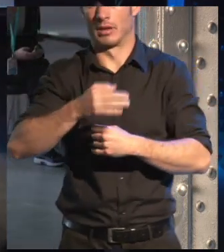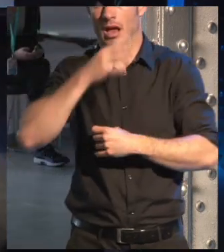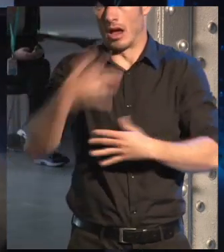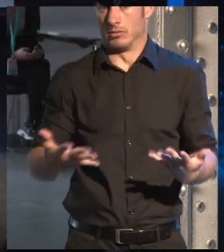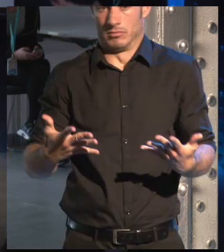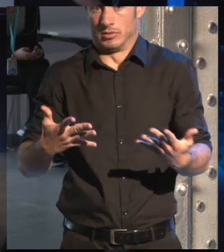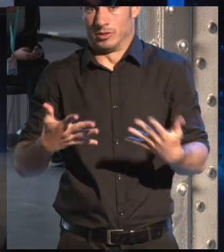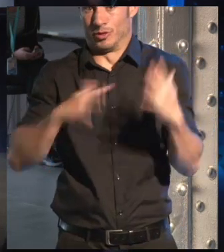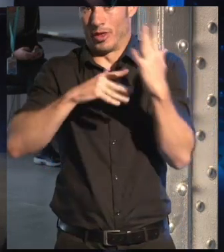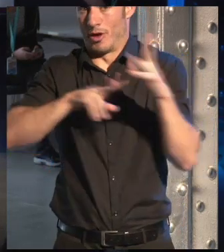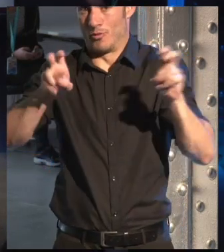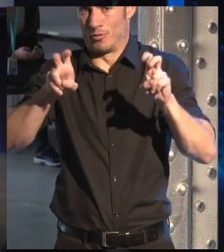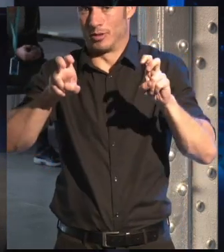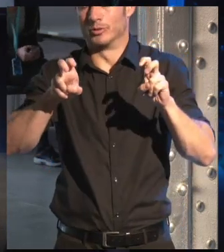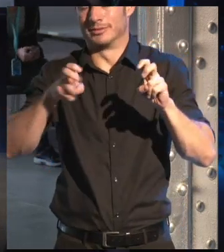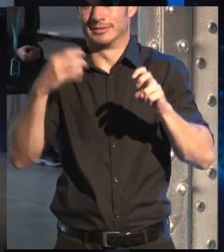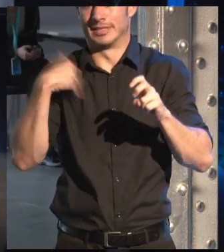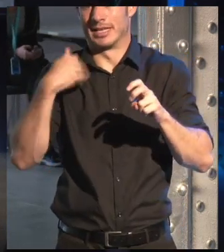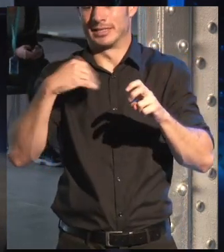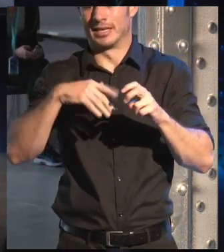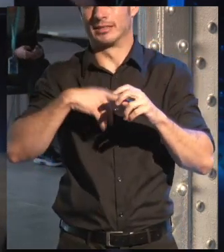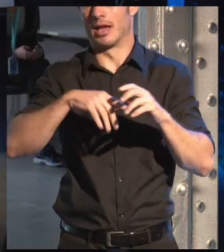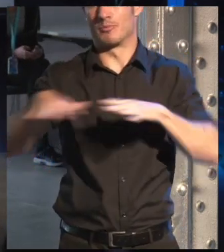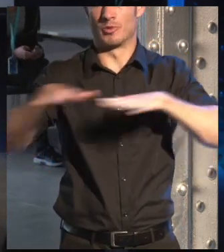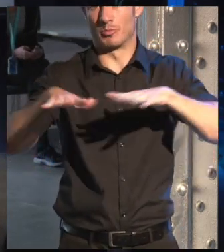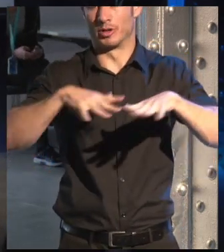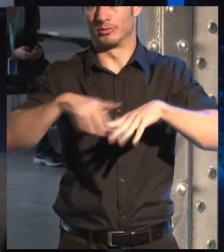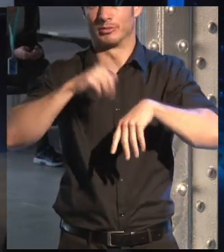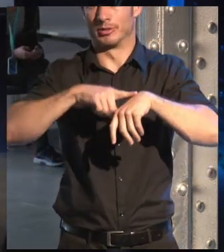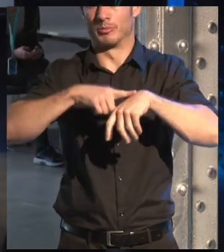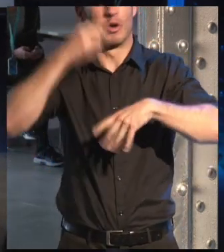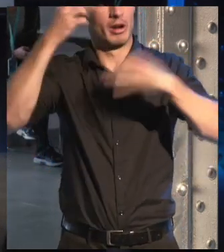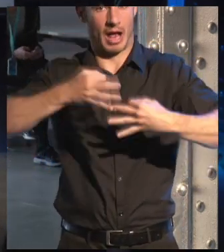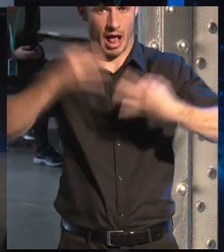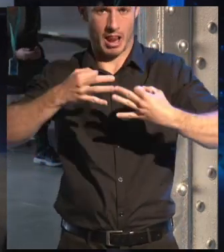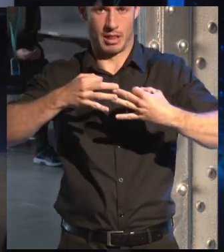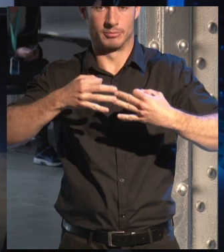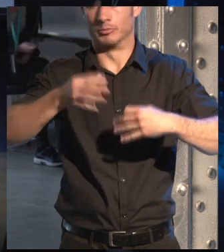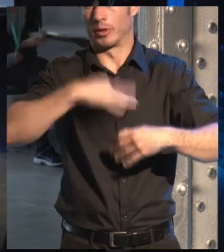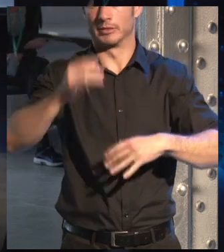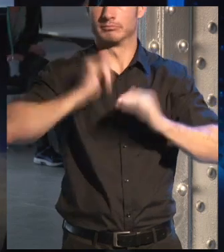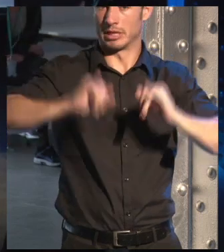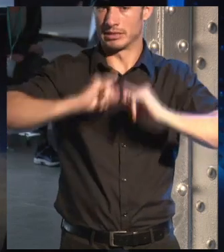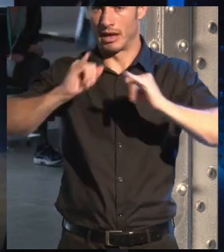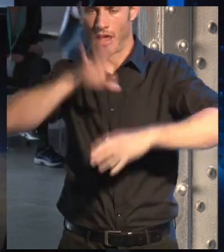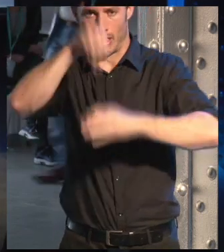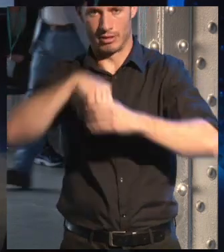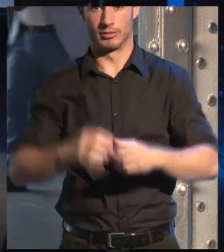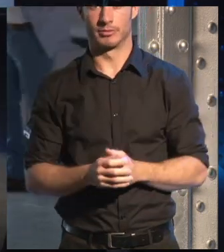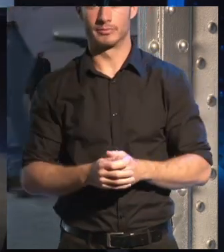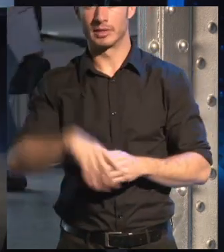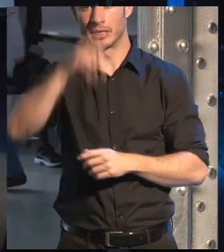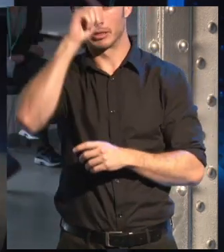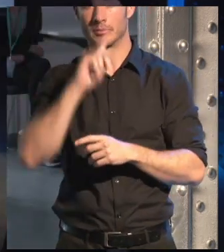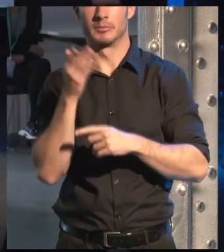y con los ordenadores nuevos, pues conseguimos algo así, mover esto en tiempo real y pasear por ello. Sigo enseñando algunas imágenes,